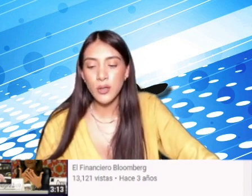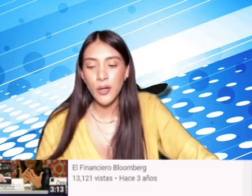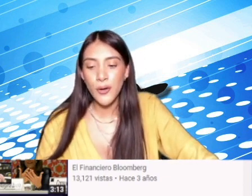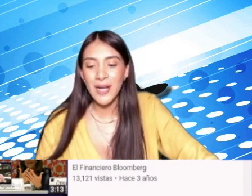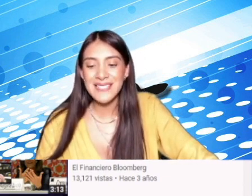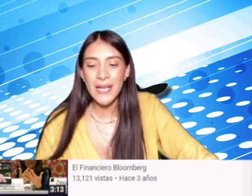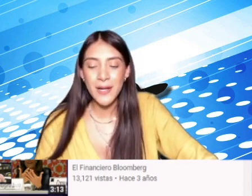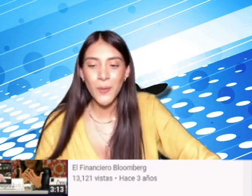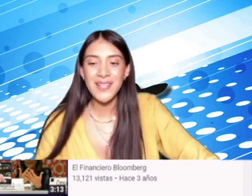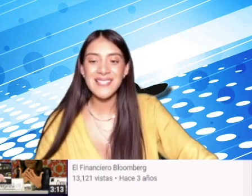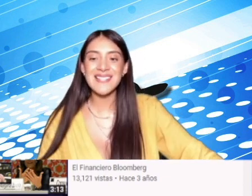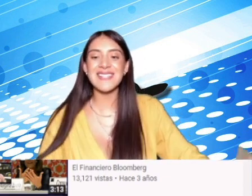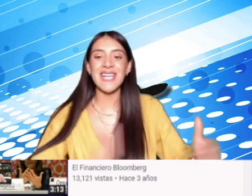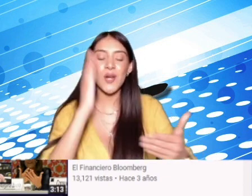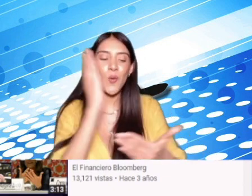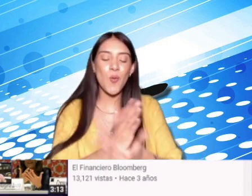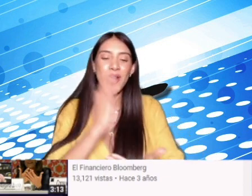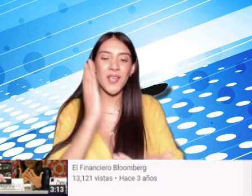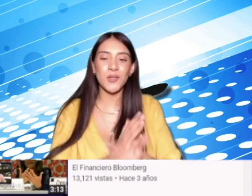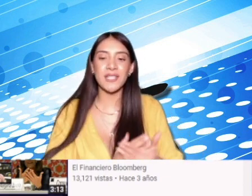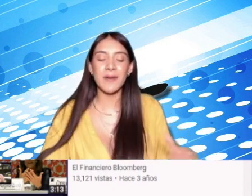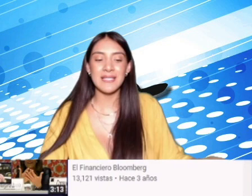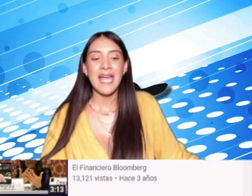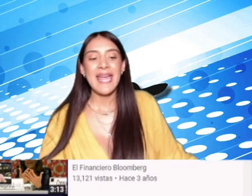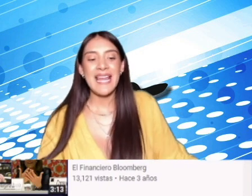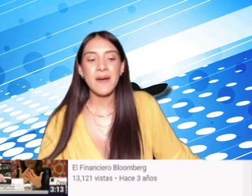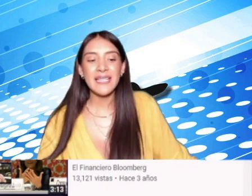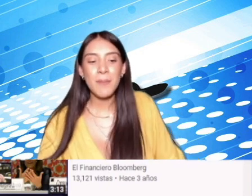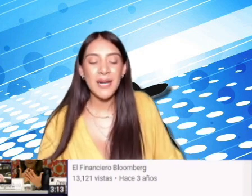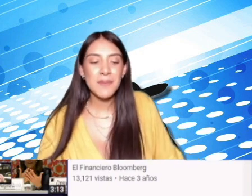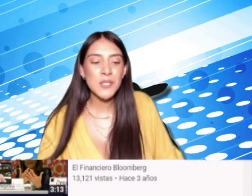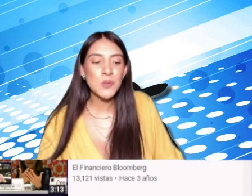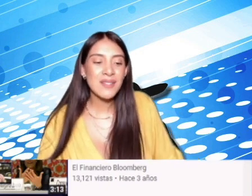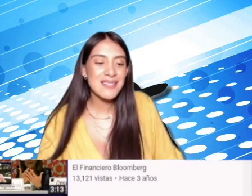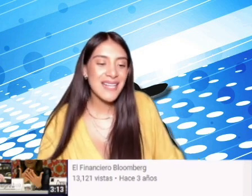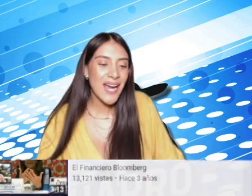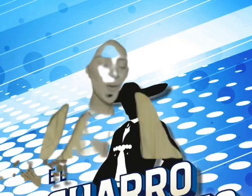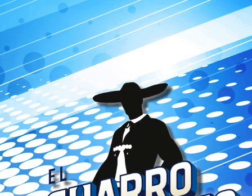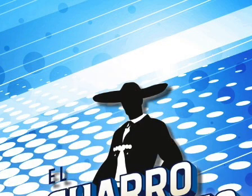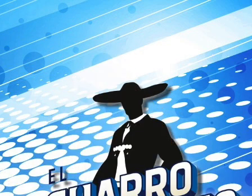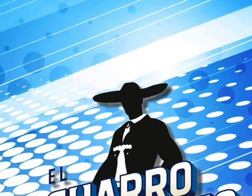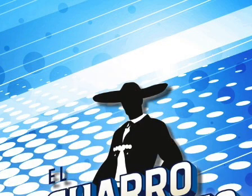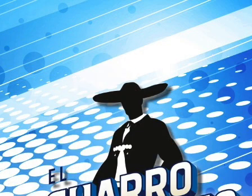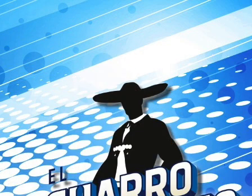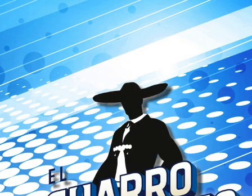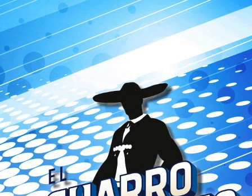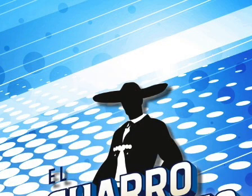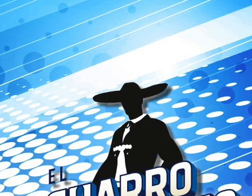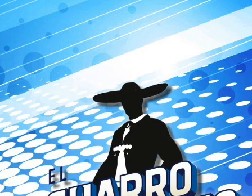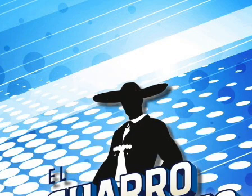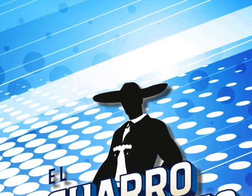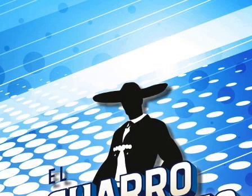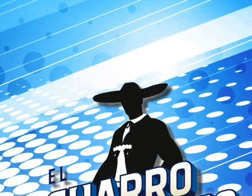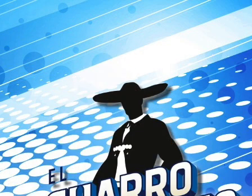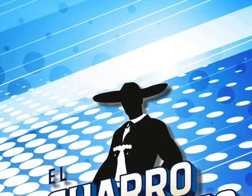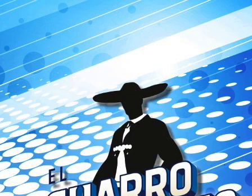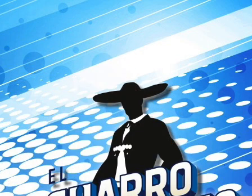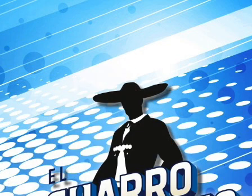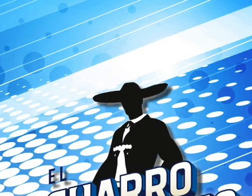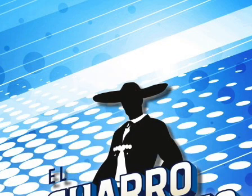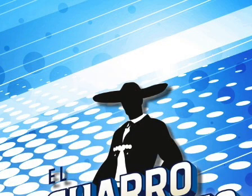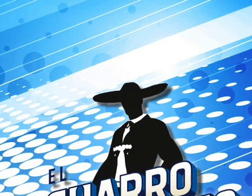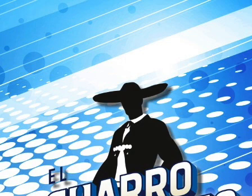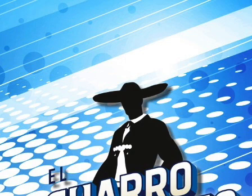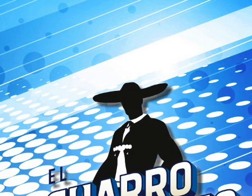Vemos que no les da vergüenza, siguen una y otra vez. Y la verdad que para mí es un descaro lo que le da ayer Felipe Calderón hizo, pero